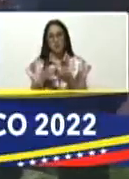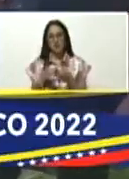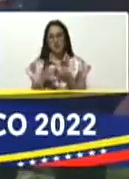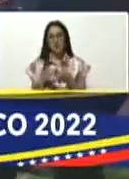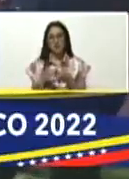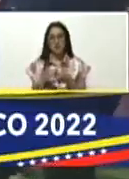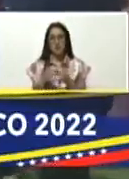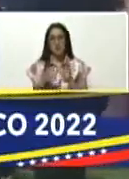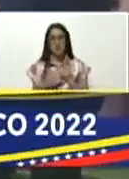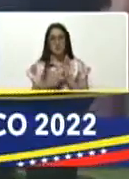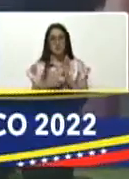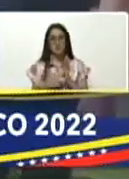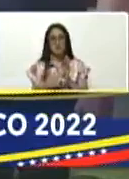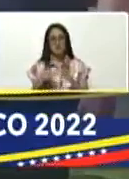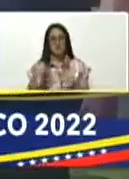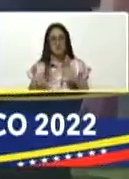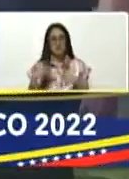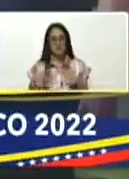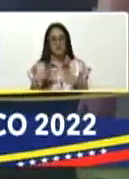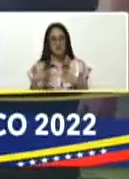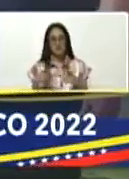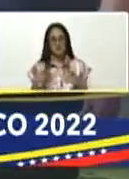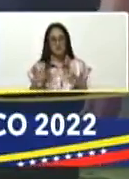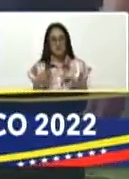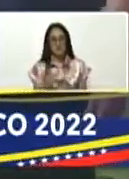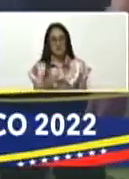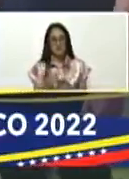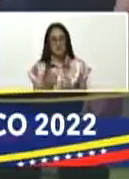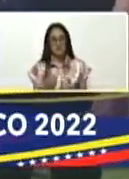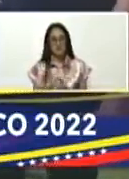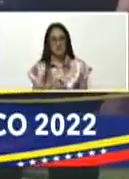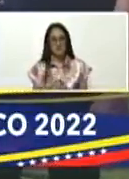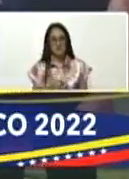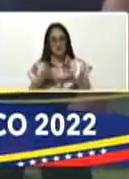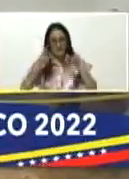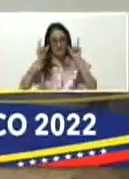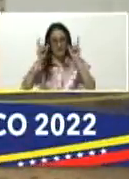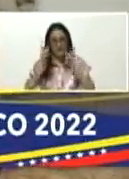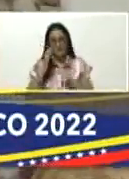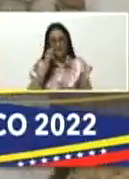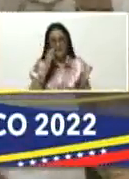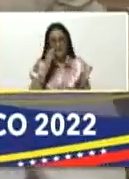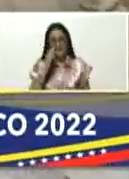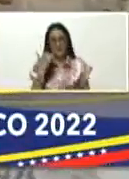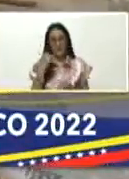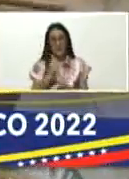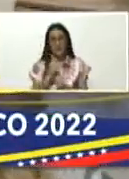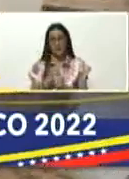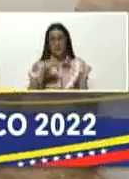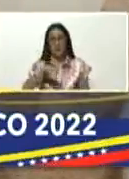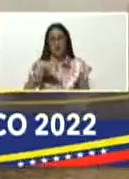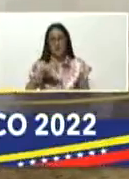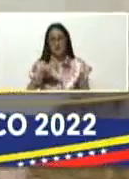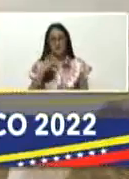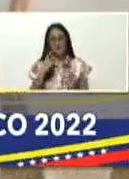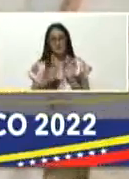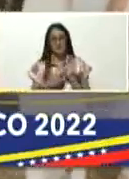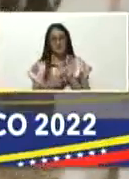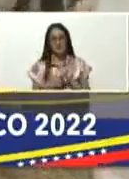de productores de pequeños rumiantes, ovinos y caprinos. Nosotros trabajamos acá una muestra